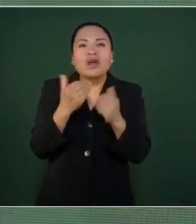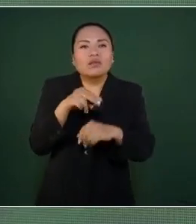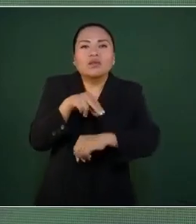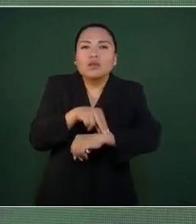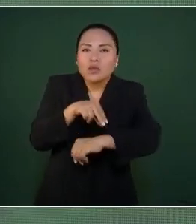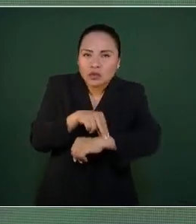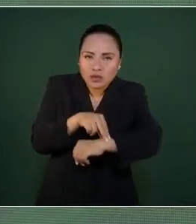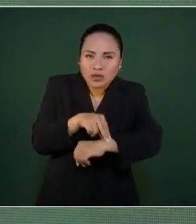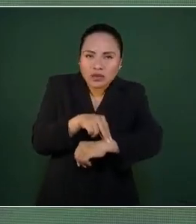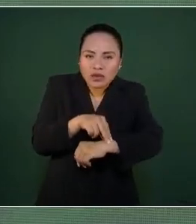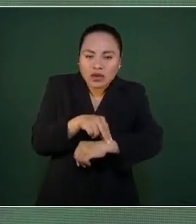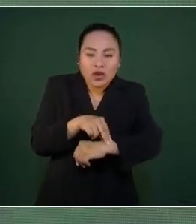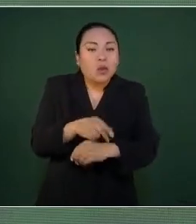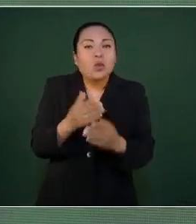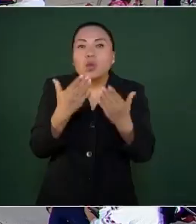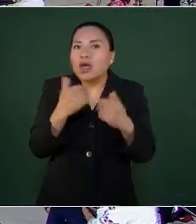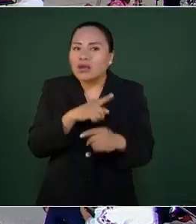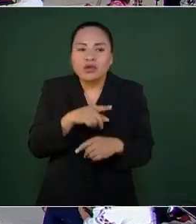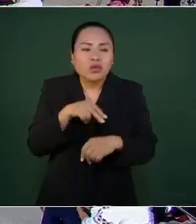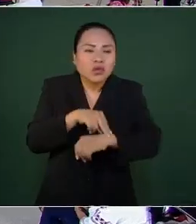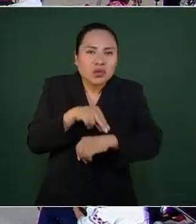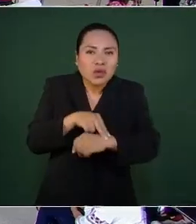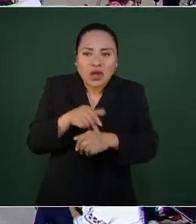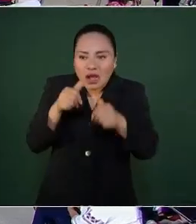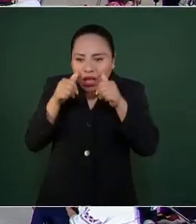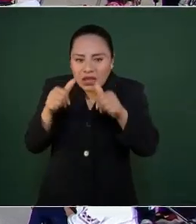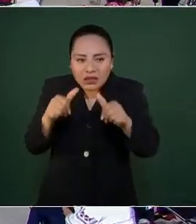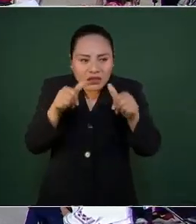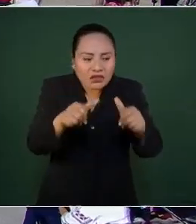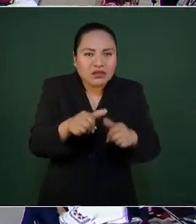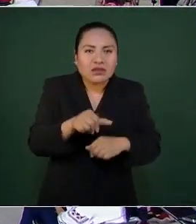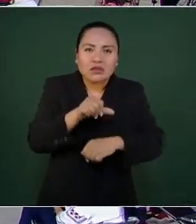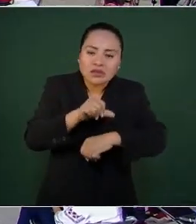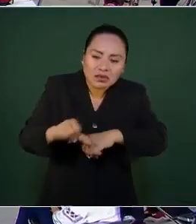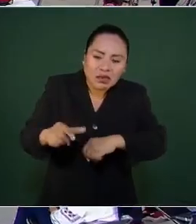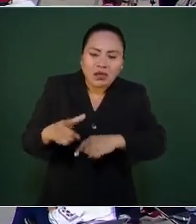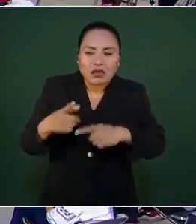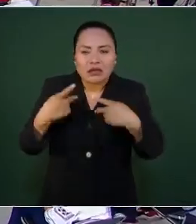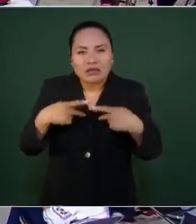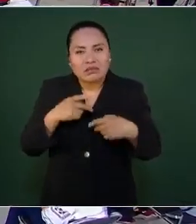y no tenemos los especialistas que requiere el país,